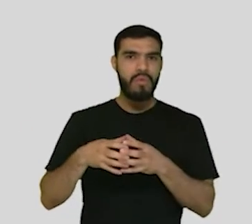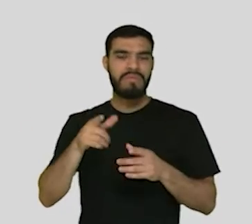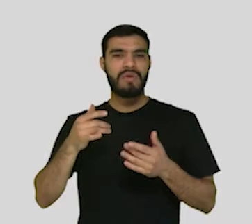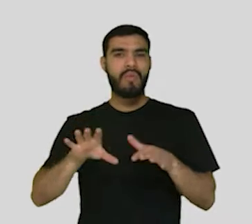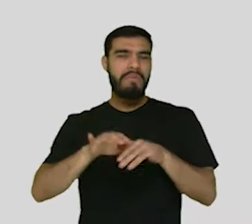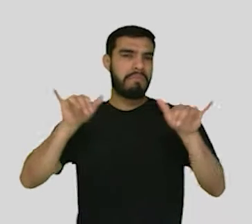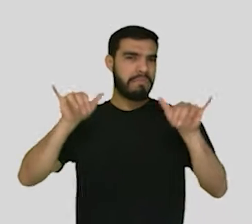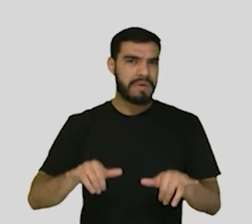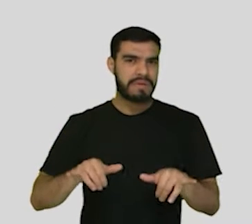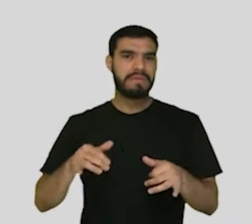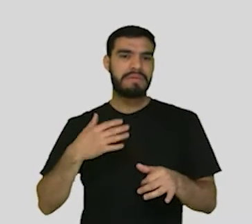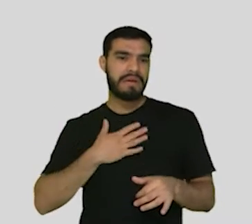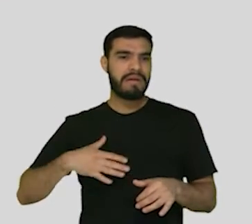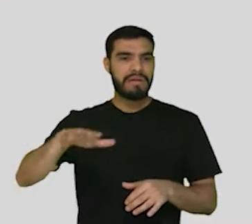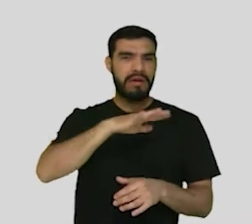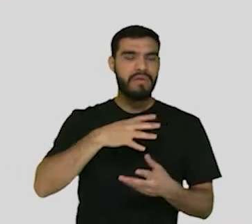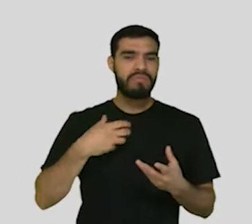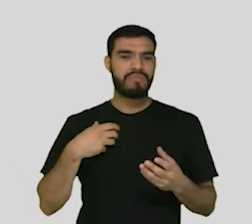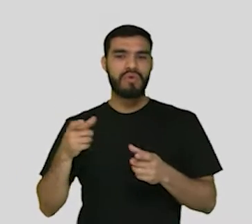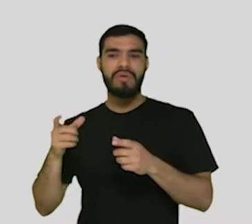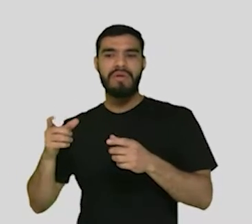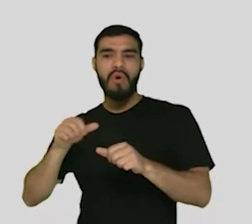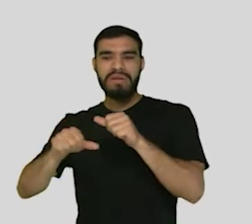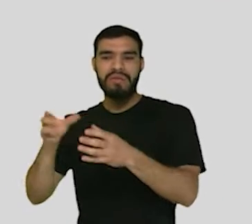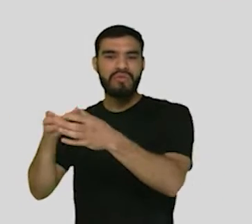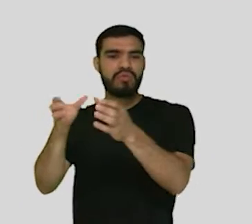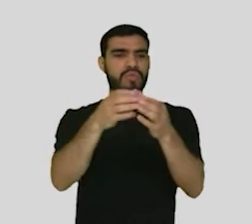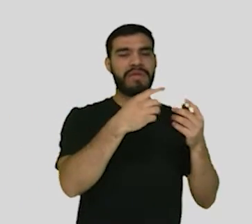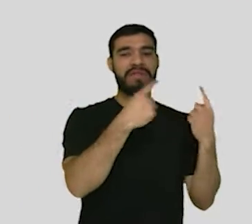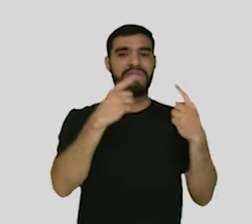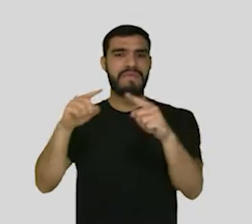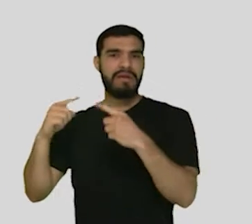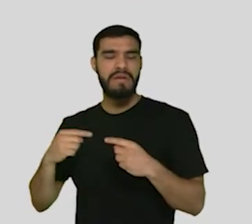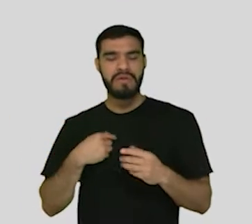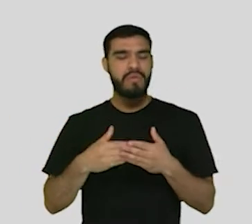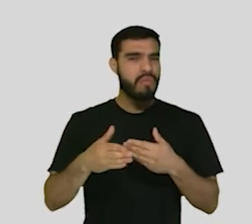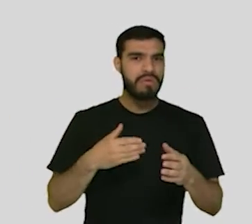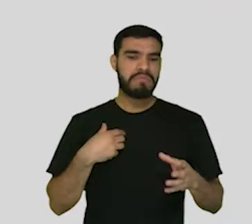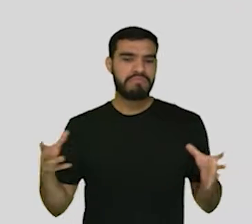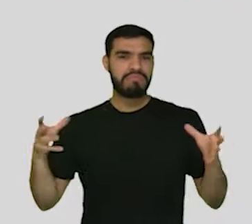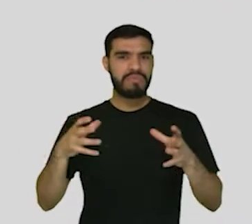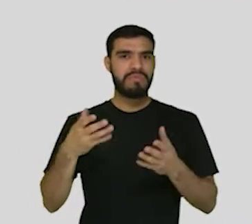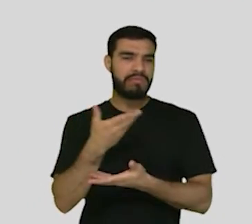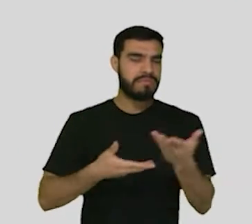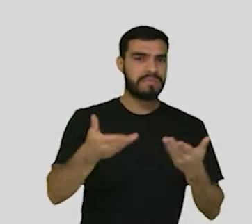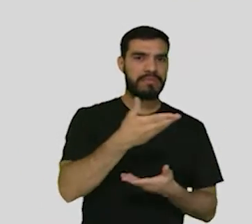jo putusea ayepa. O generar se comunidad, jape ape comunidad, pe a babepe no ñemboque. Pero que sí es orero en ore